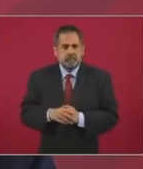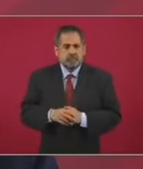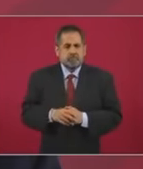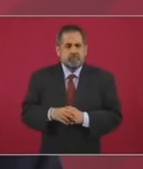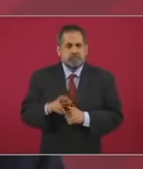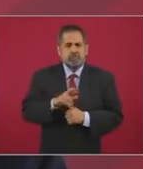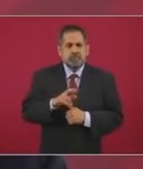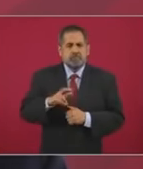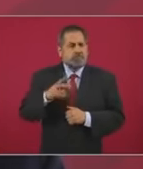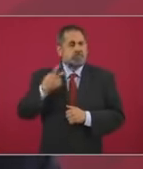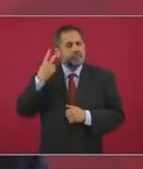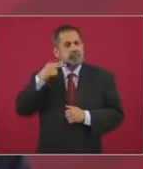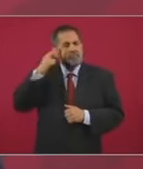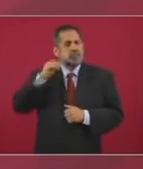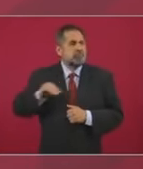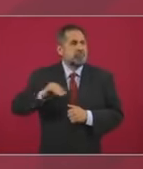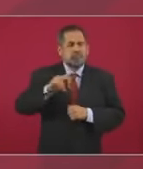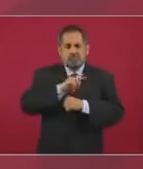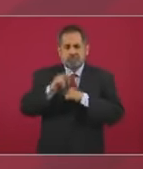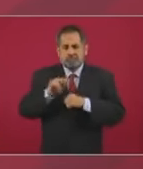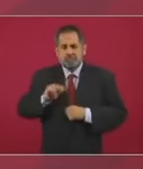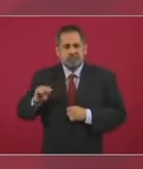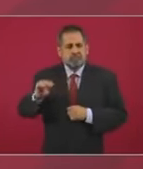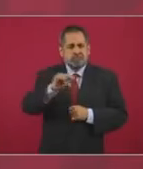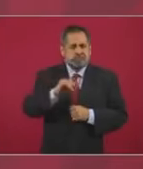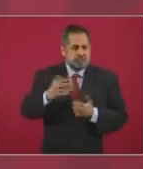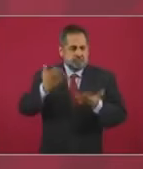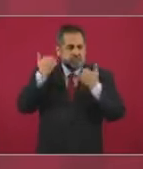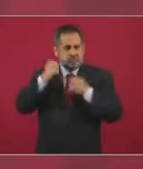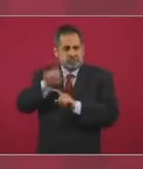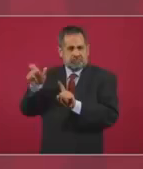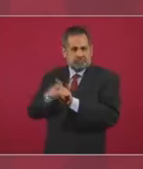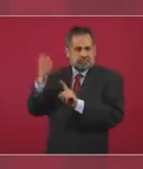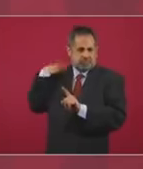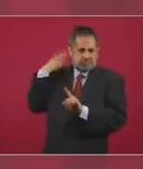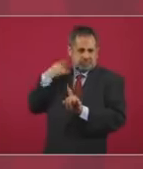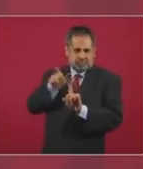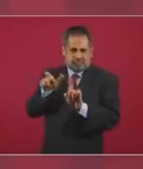recorrer todo el país sin guardaespaldas,